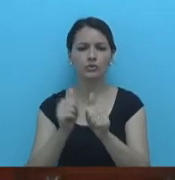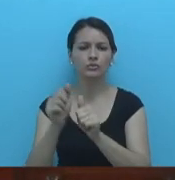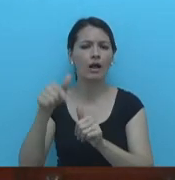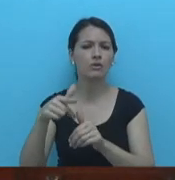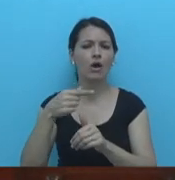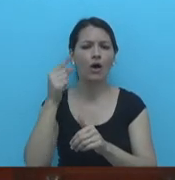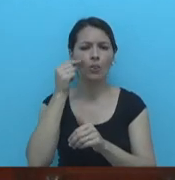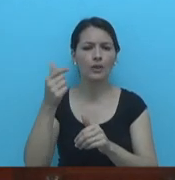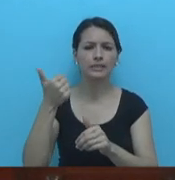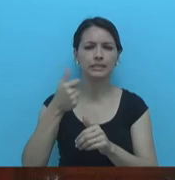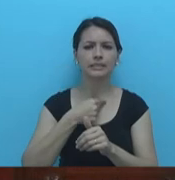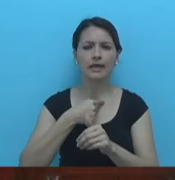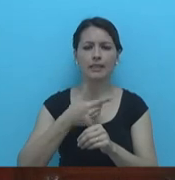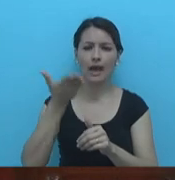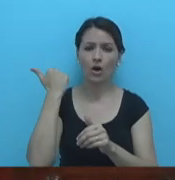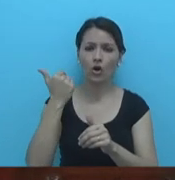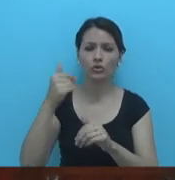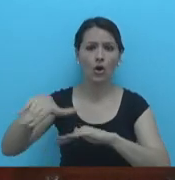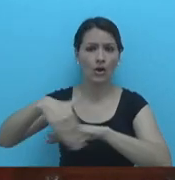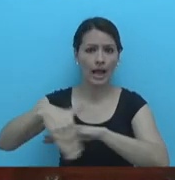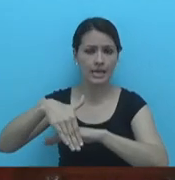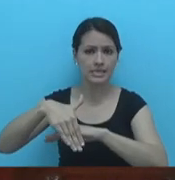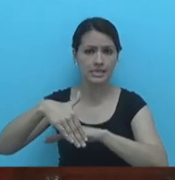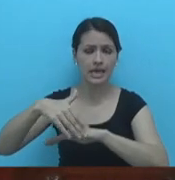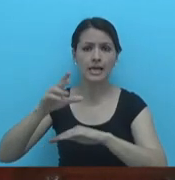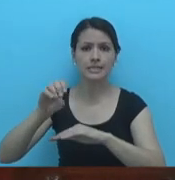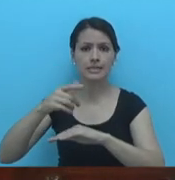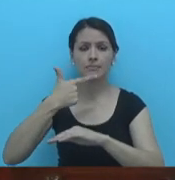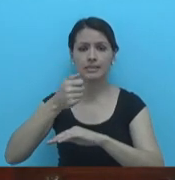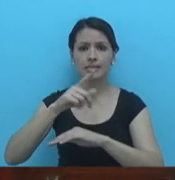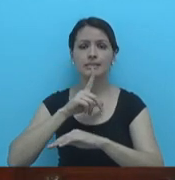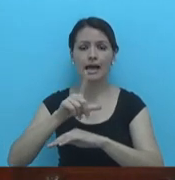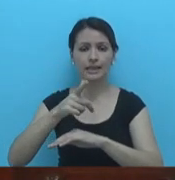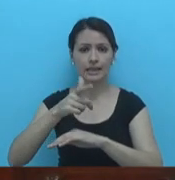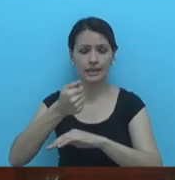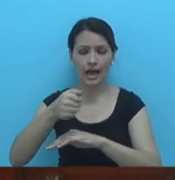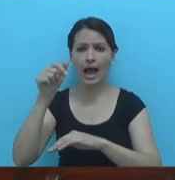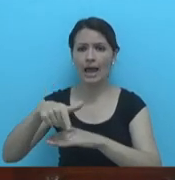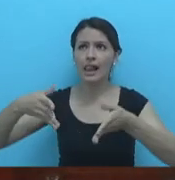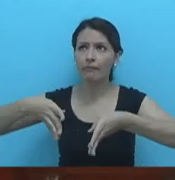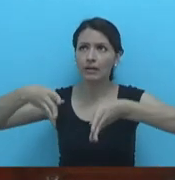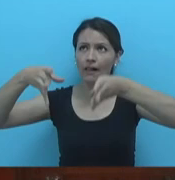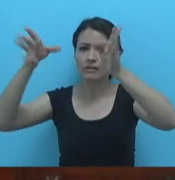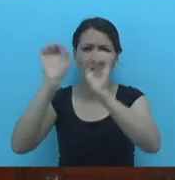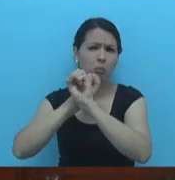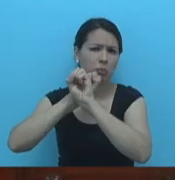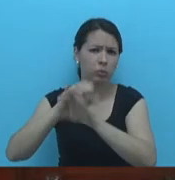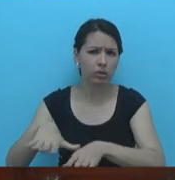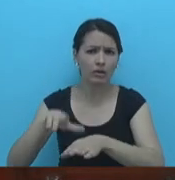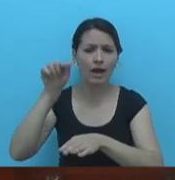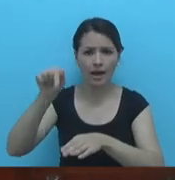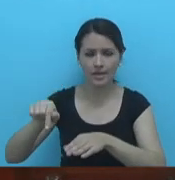el trágico suceso, cito, en calle Salta 2141 de la ciudad de Rosario, el que será destinado al emplazamiento